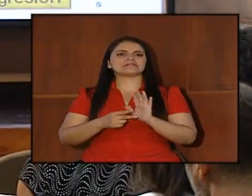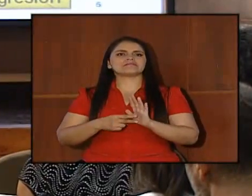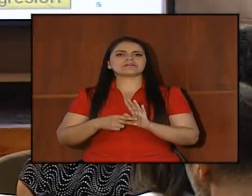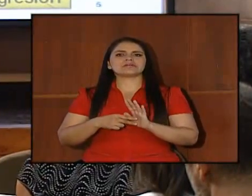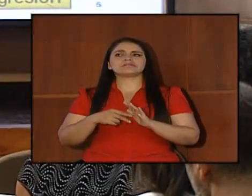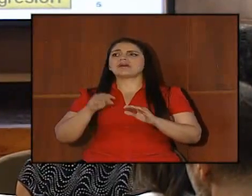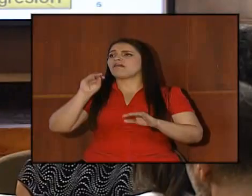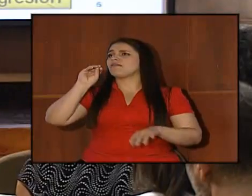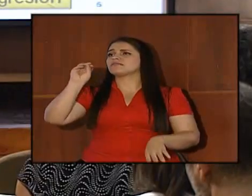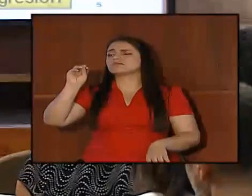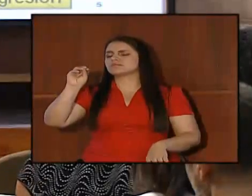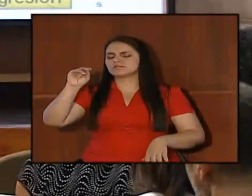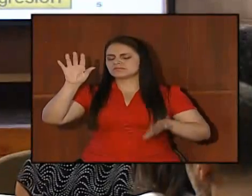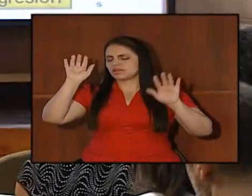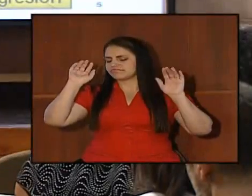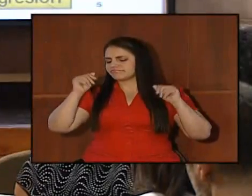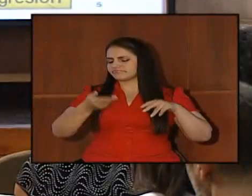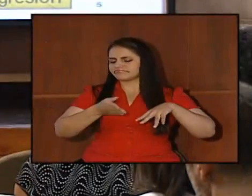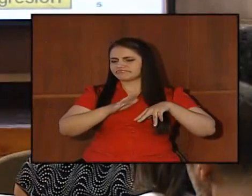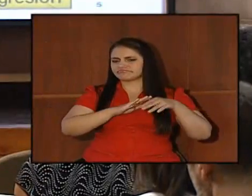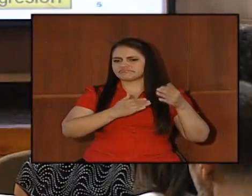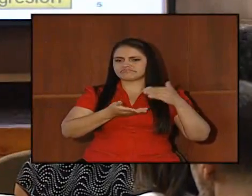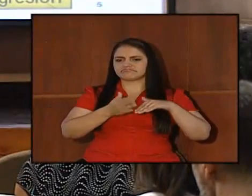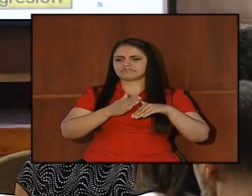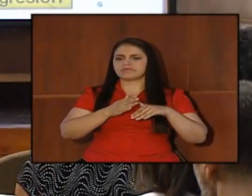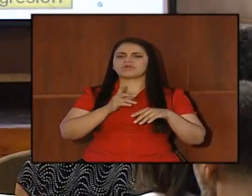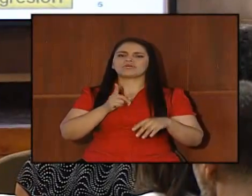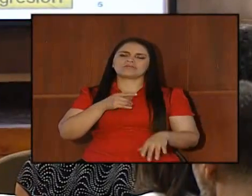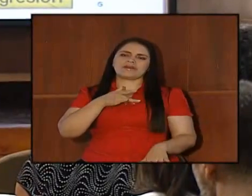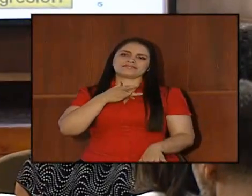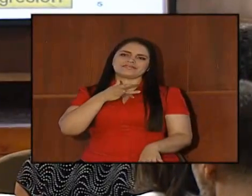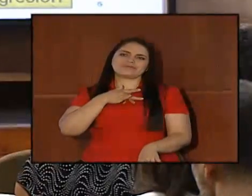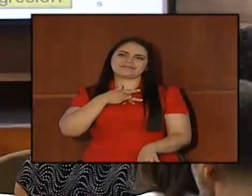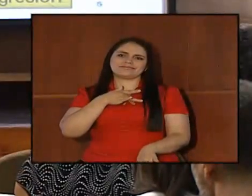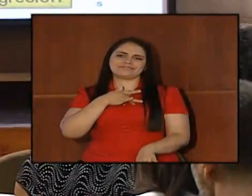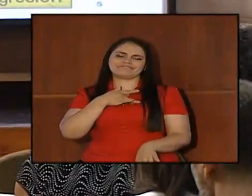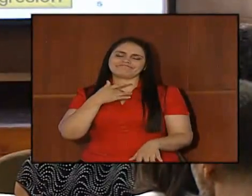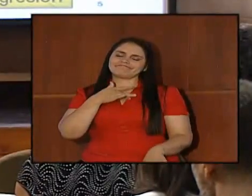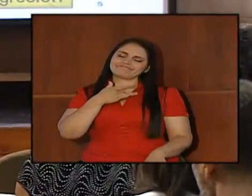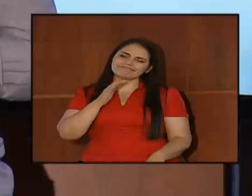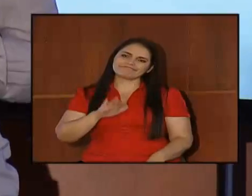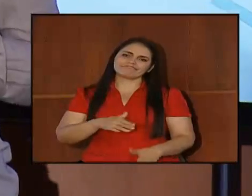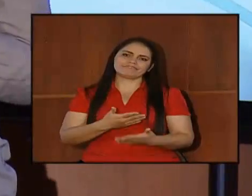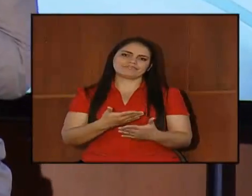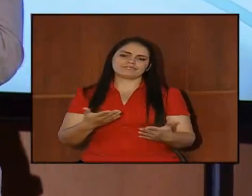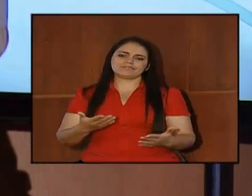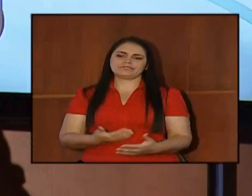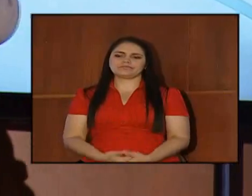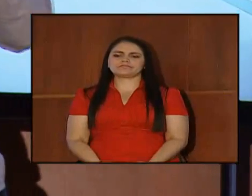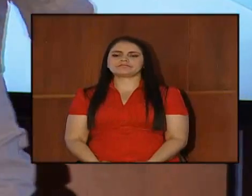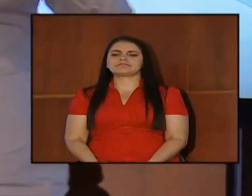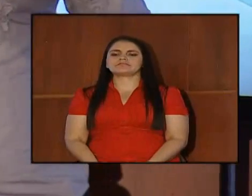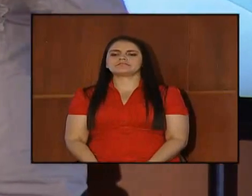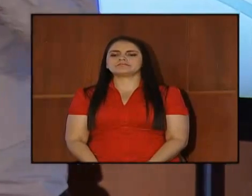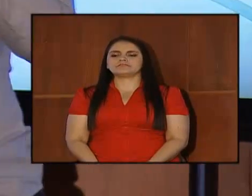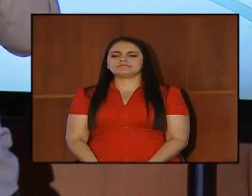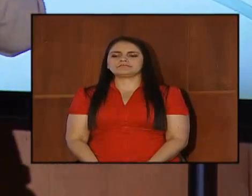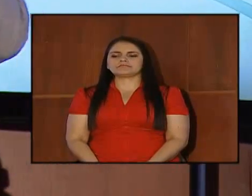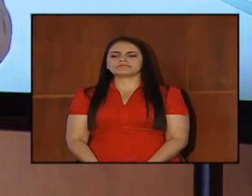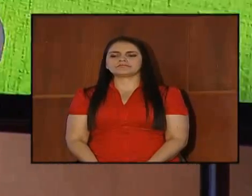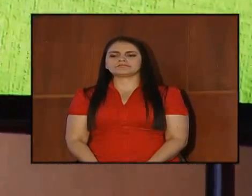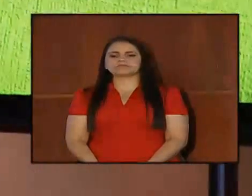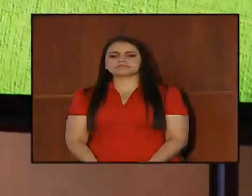ya no dice que tiene ganas de hacer chichi, ¿sí? Entonces hay una regresión, lo que